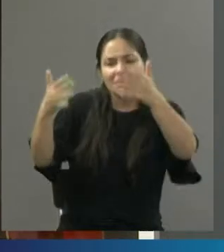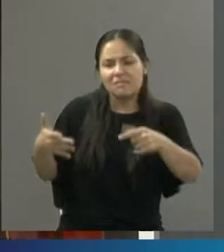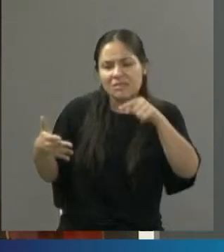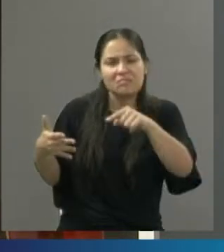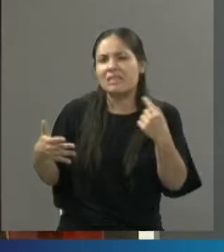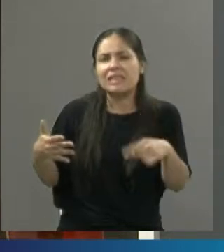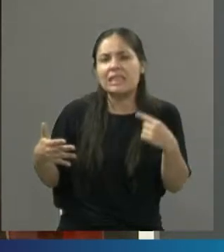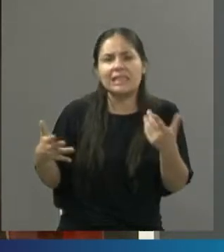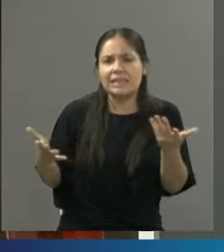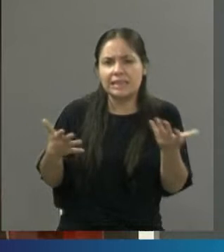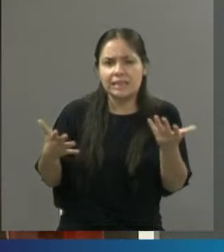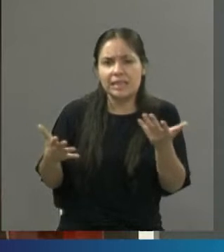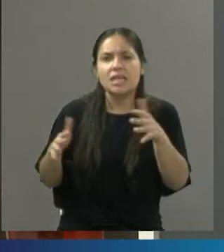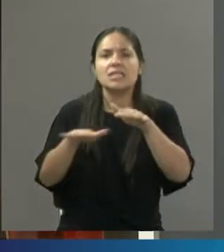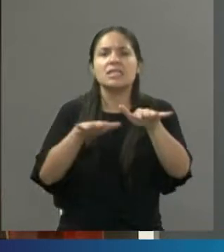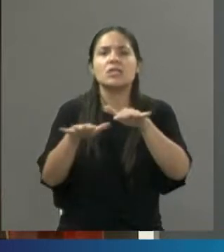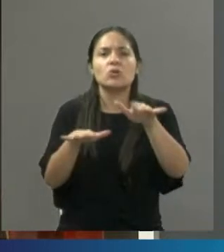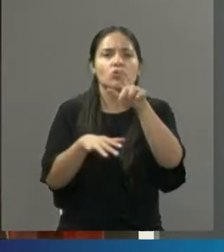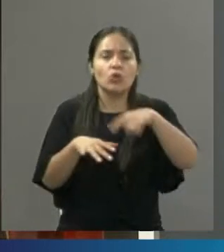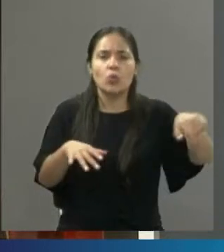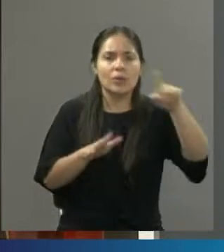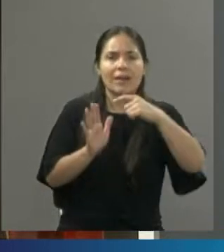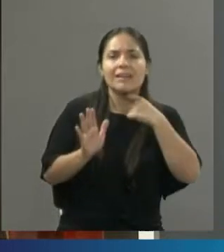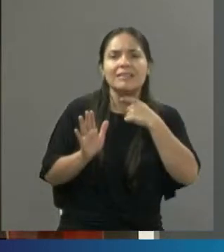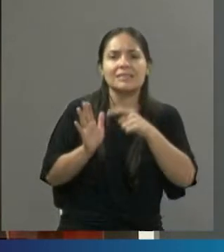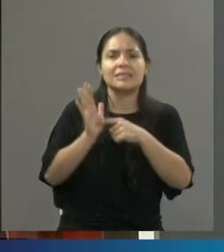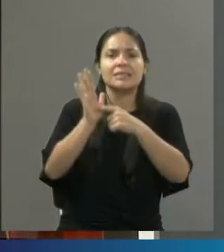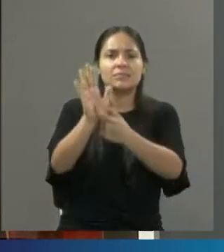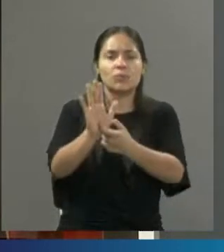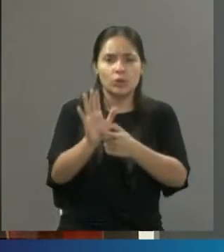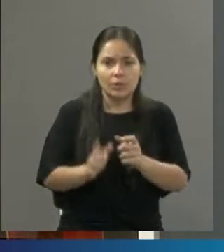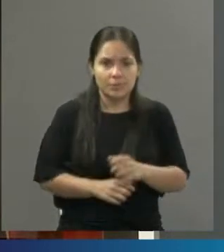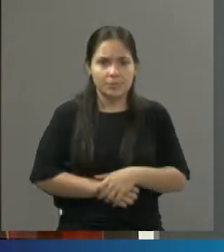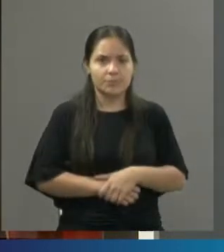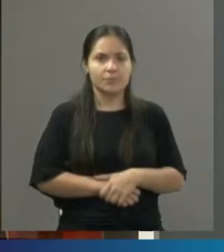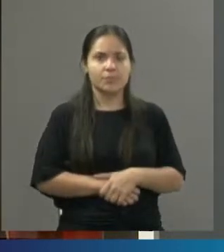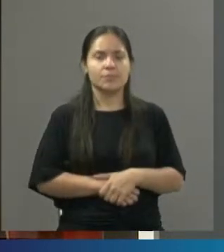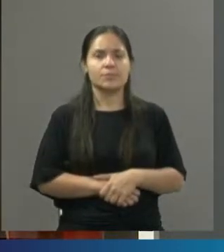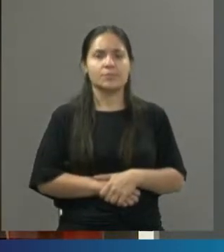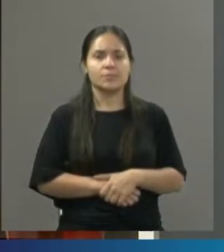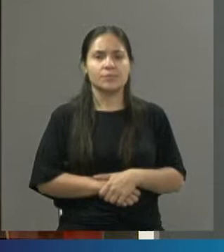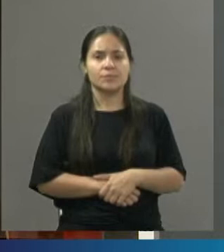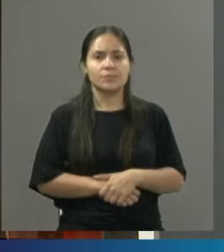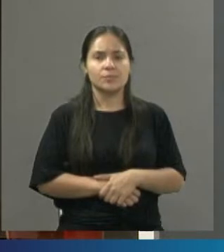justamente esta situación que ustedes grafican a través de este documento?